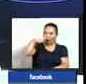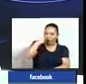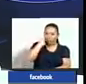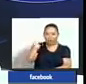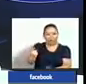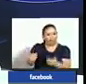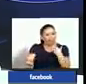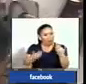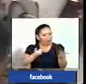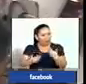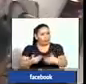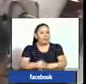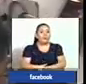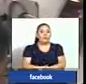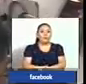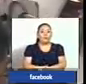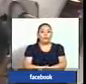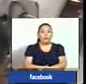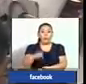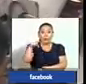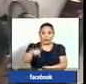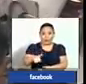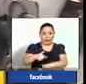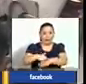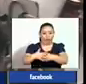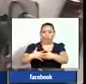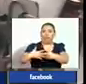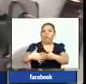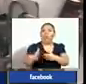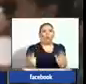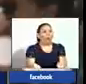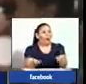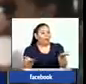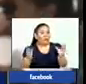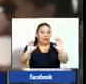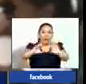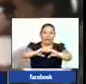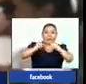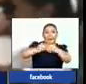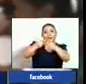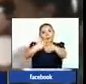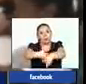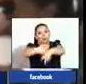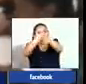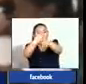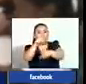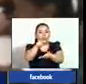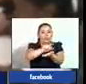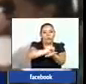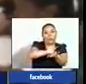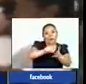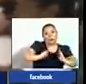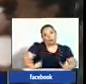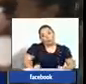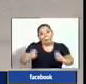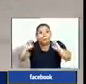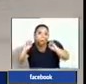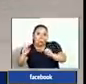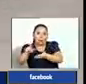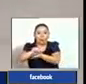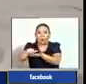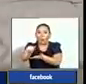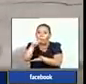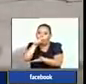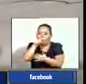Conozcamos. En lo que resta del año, las clases se continuarán impartiendo de manera virtual en centros escolares públicos y privados,